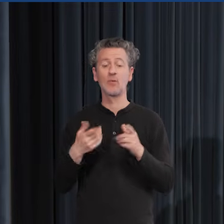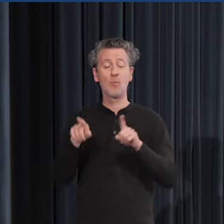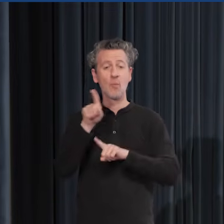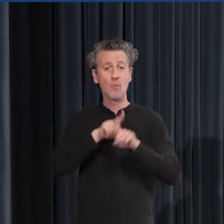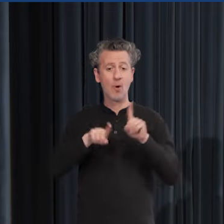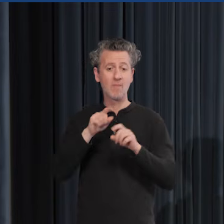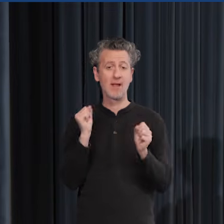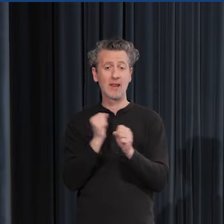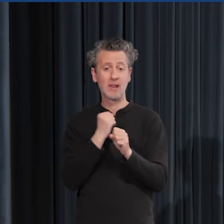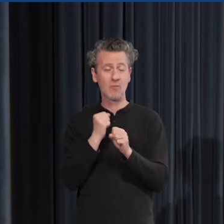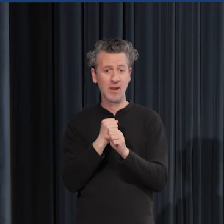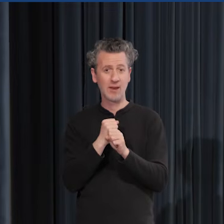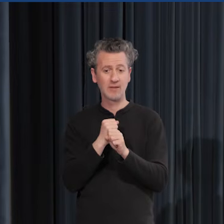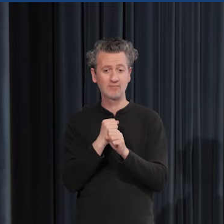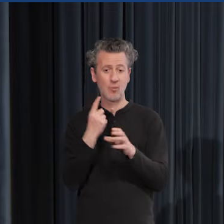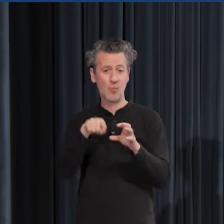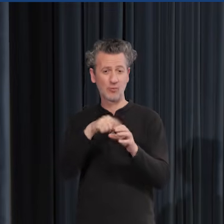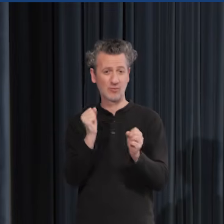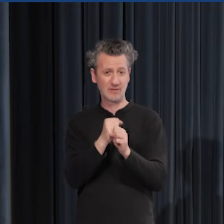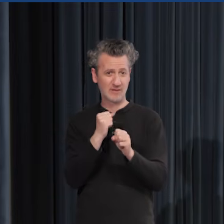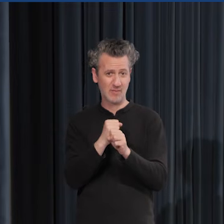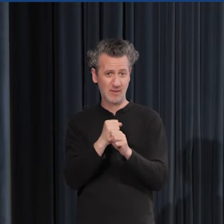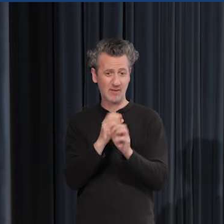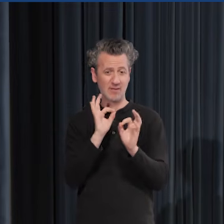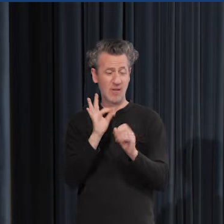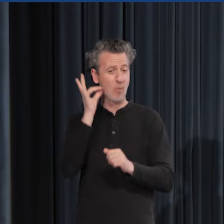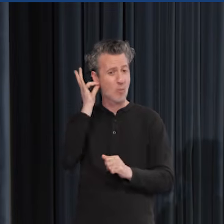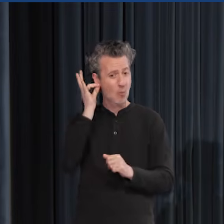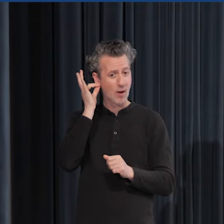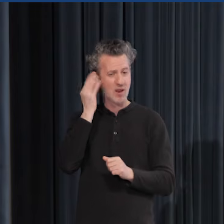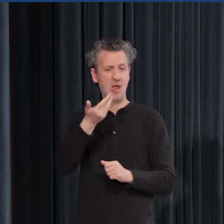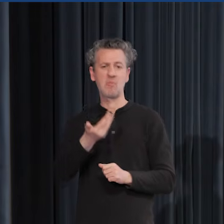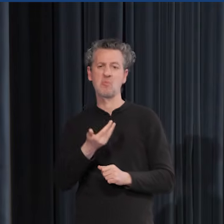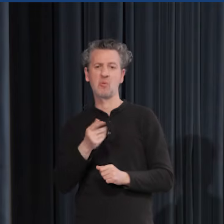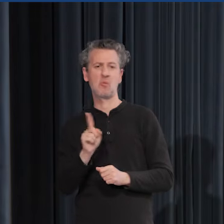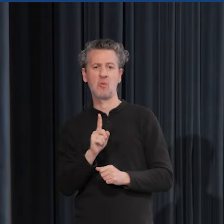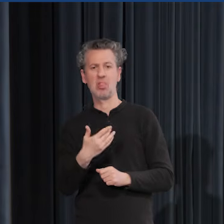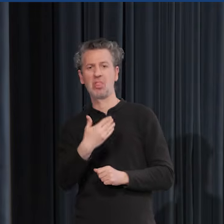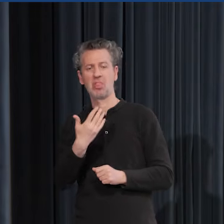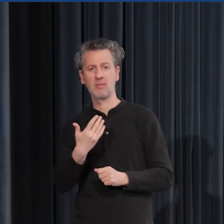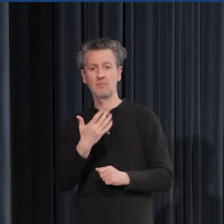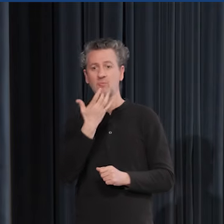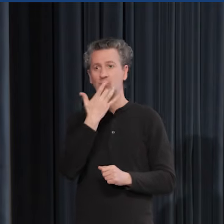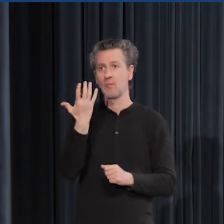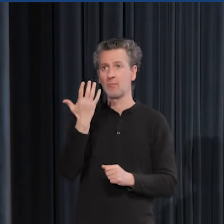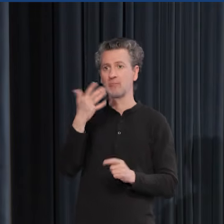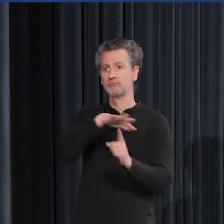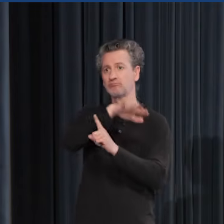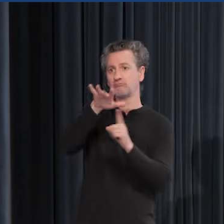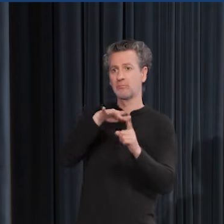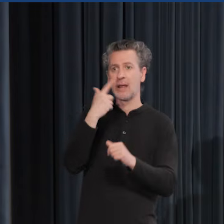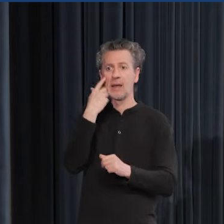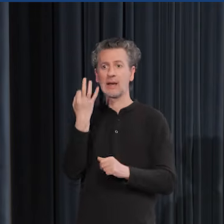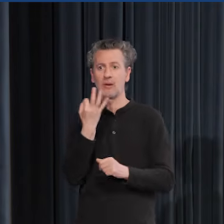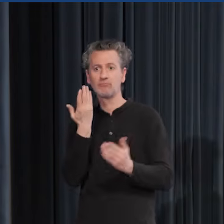problemas laborales de los puestos de trabajo que desempeñamos las mujeres no son importantes, como puede ser la exposición a riesgos,